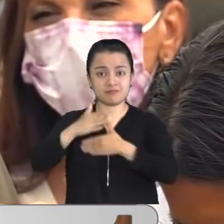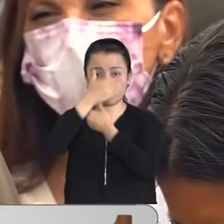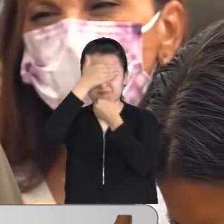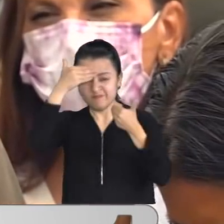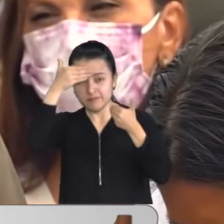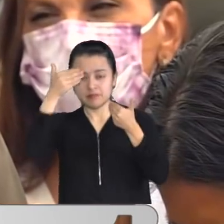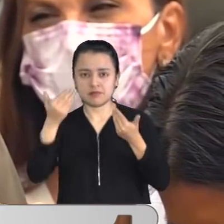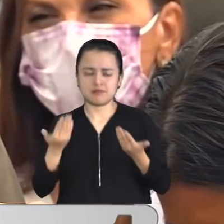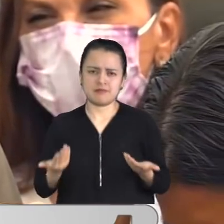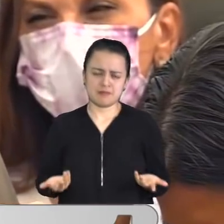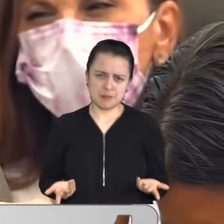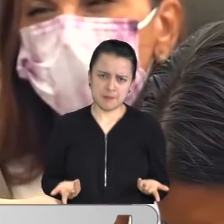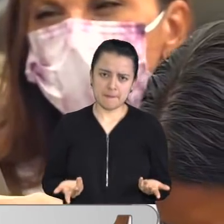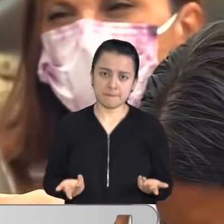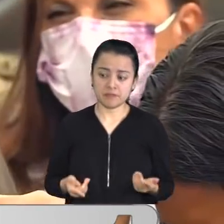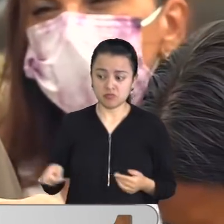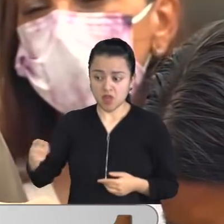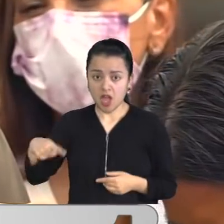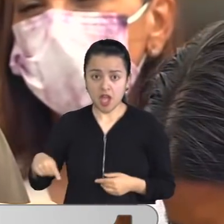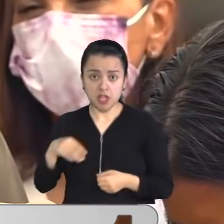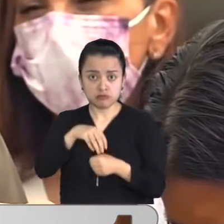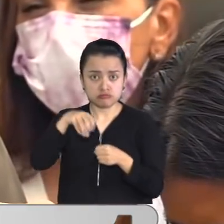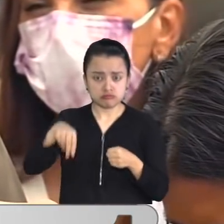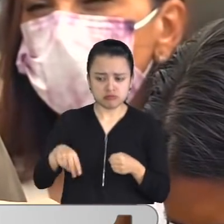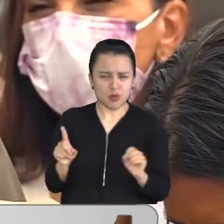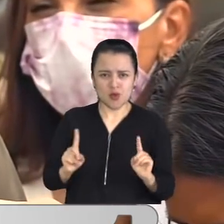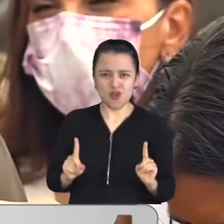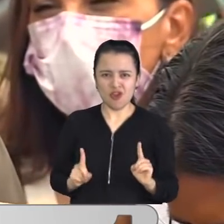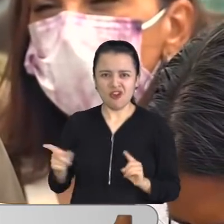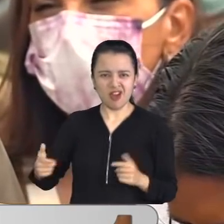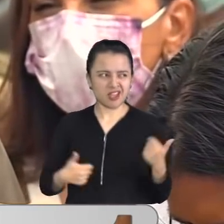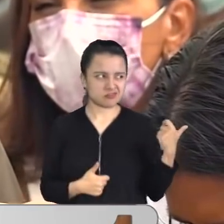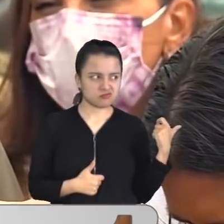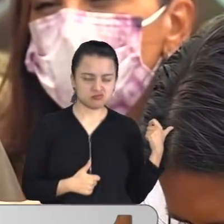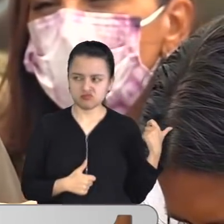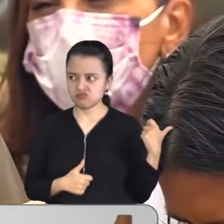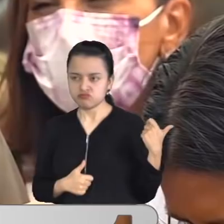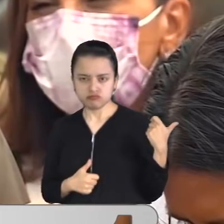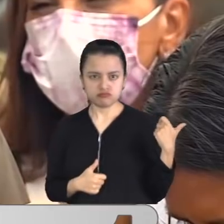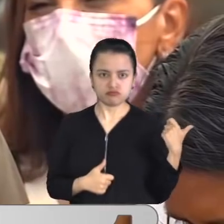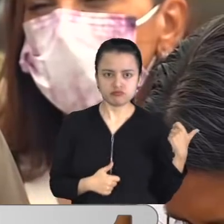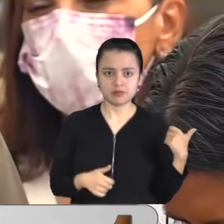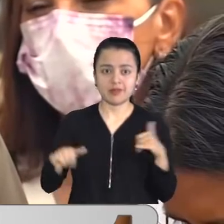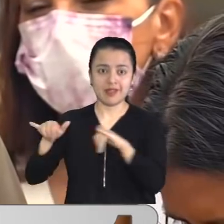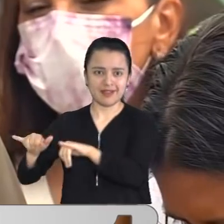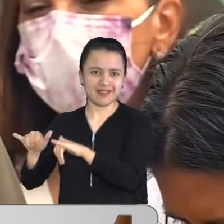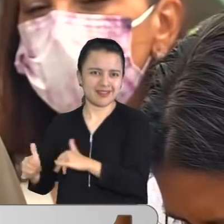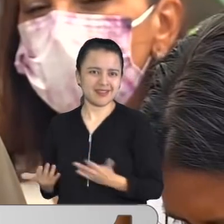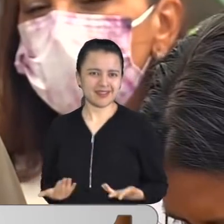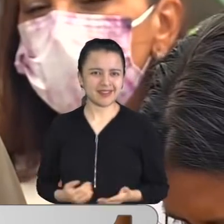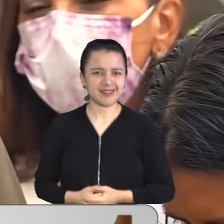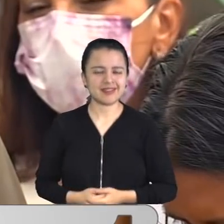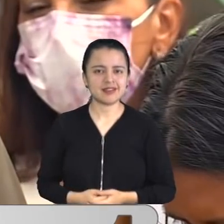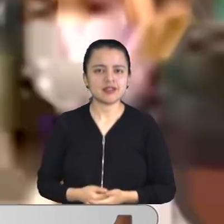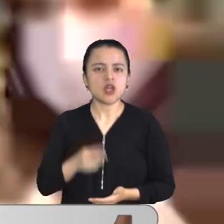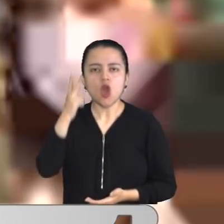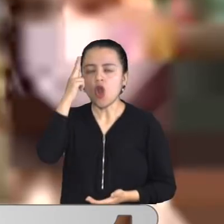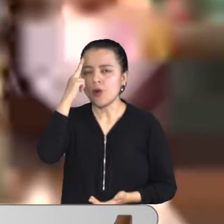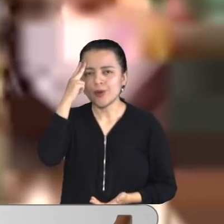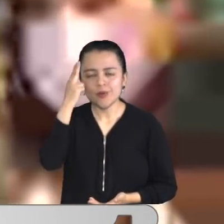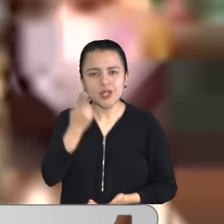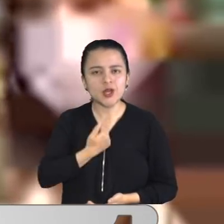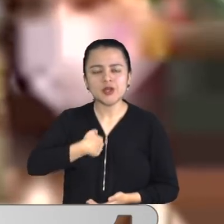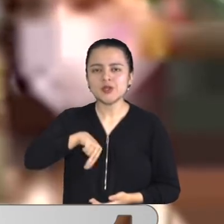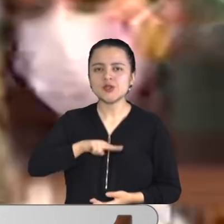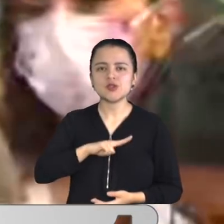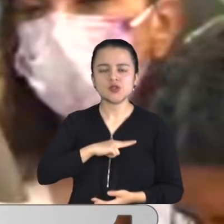terroristas. Ahí no había civiles, ahí se estaba enfrentando un blanco legítimo y, por supuesto, como lo ha venido expresando con